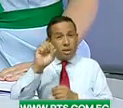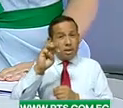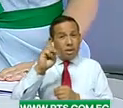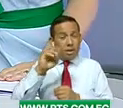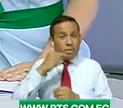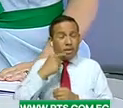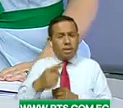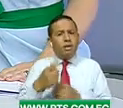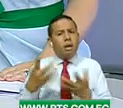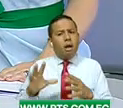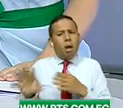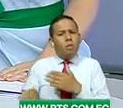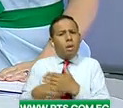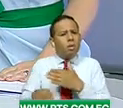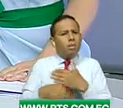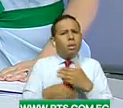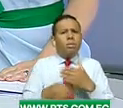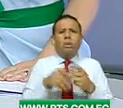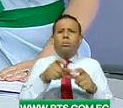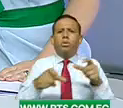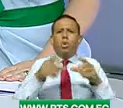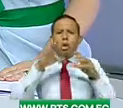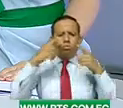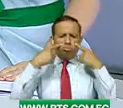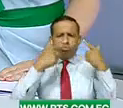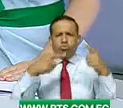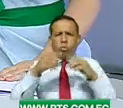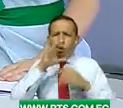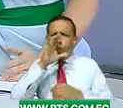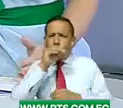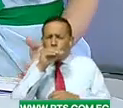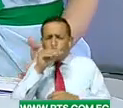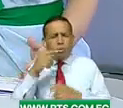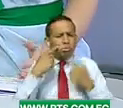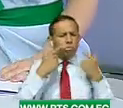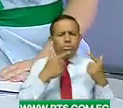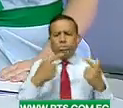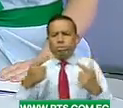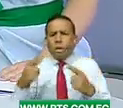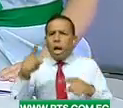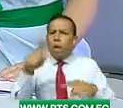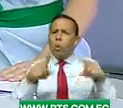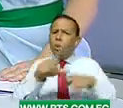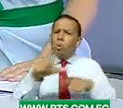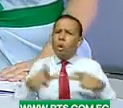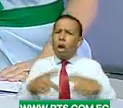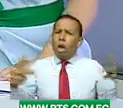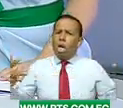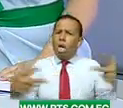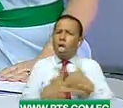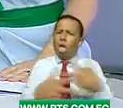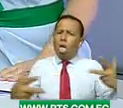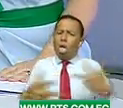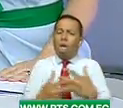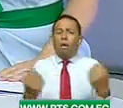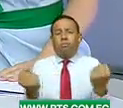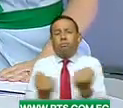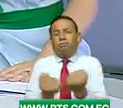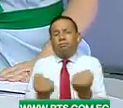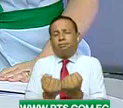las zonas donde se genera mayor congestionamiento vehicular. El objetivo es reforzar los controles de tránsito para